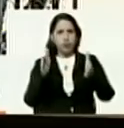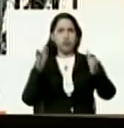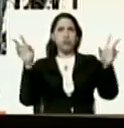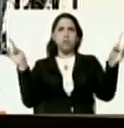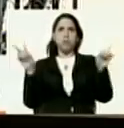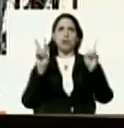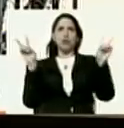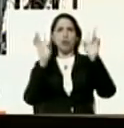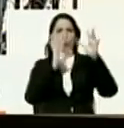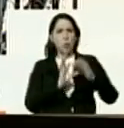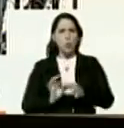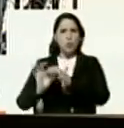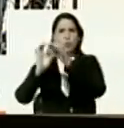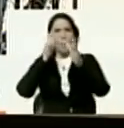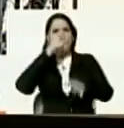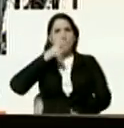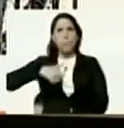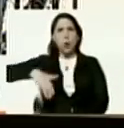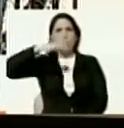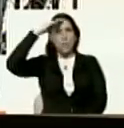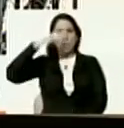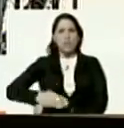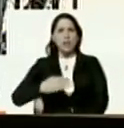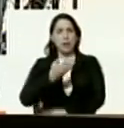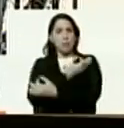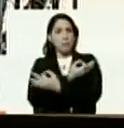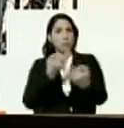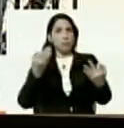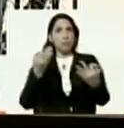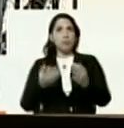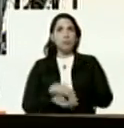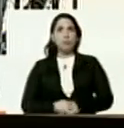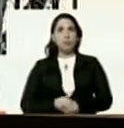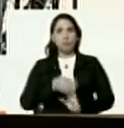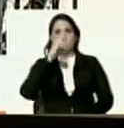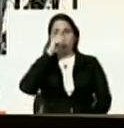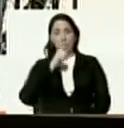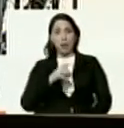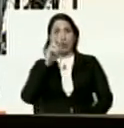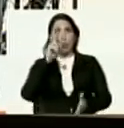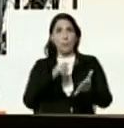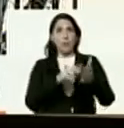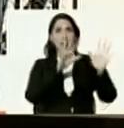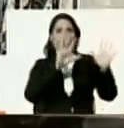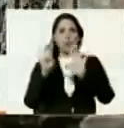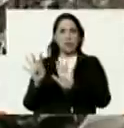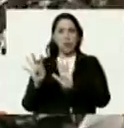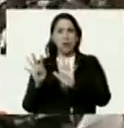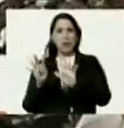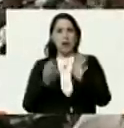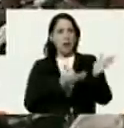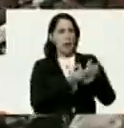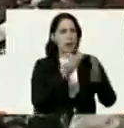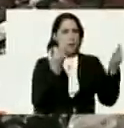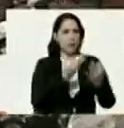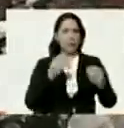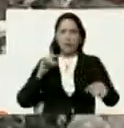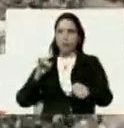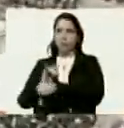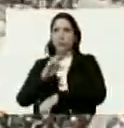de la Unión Cívico-Militar Perfecta del año 2019. ¡Leales siempre!